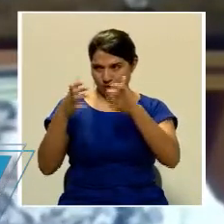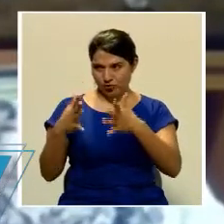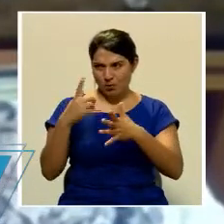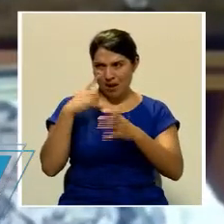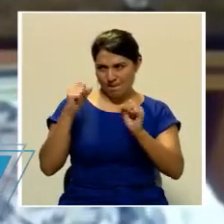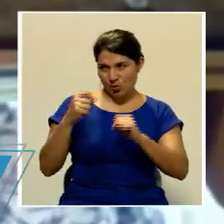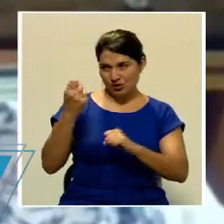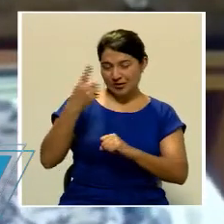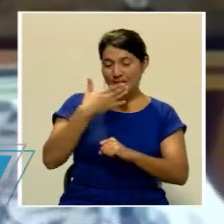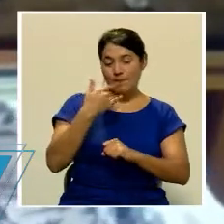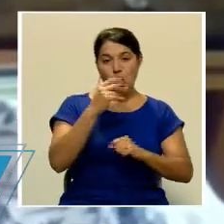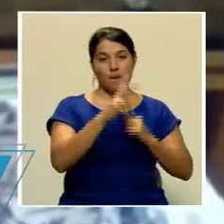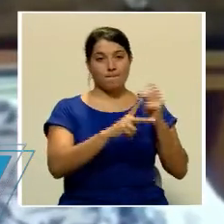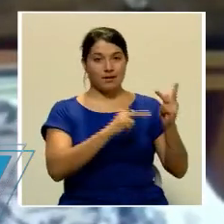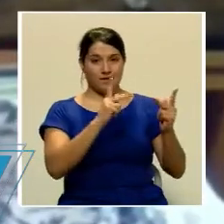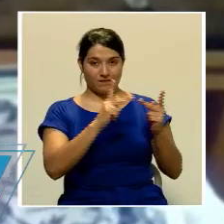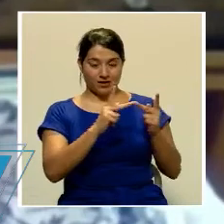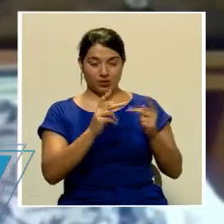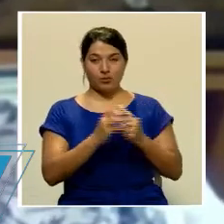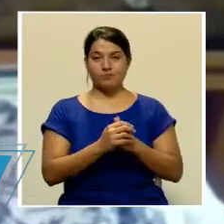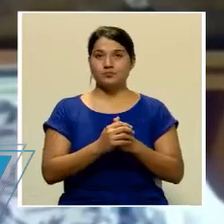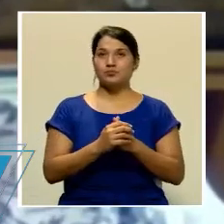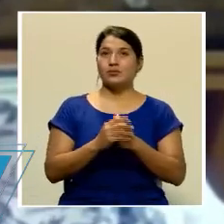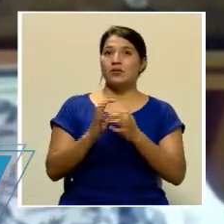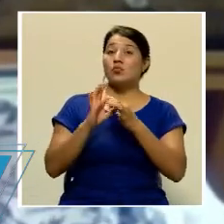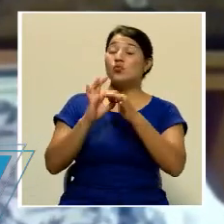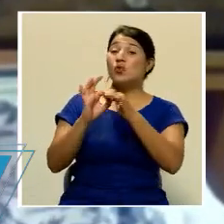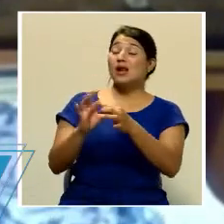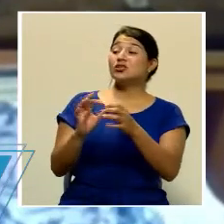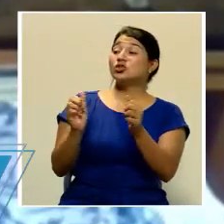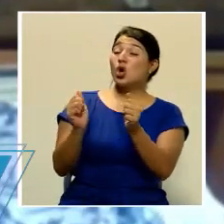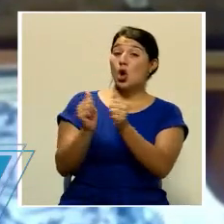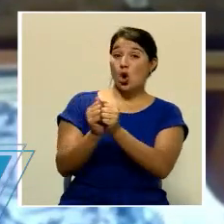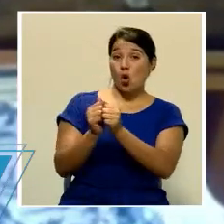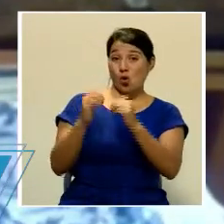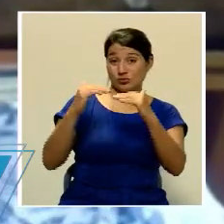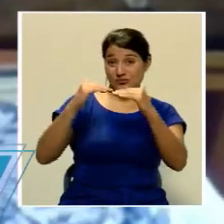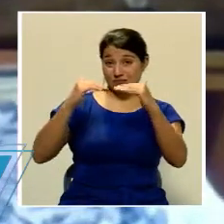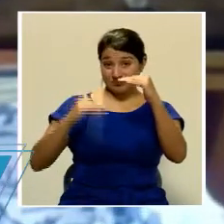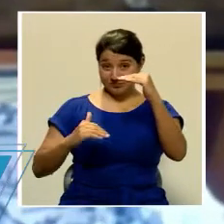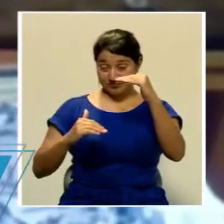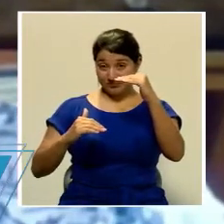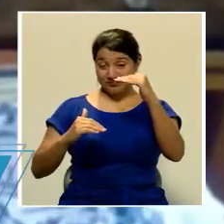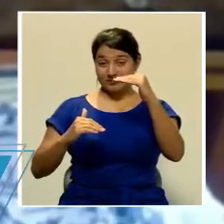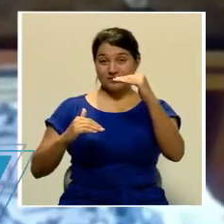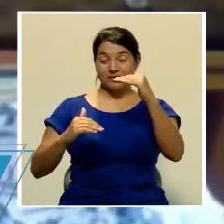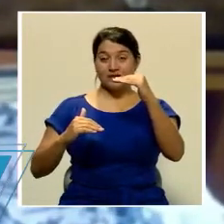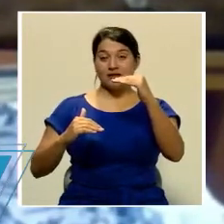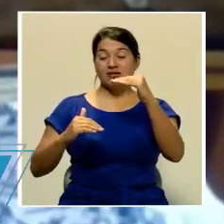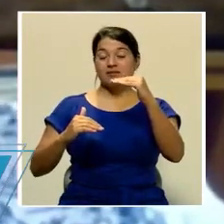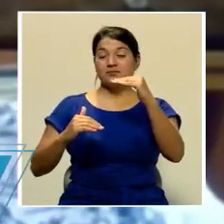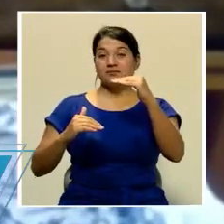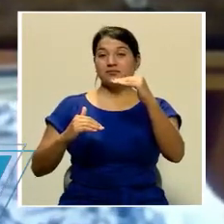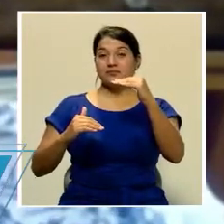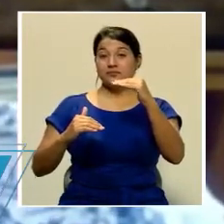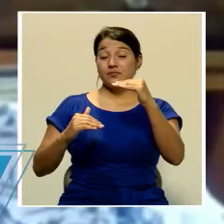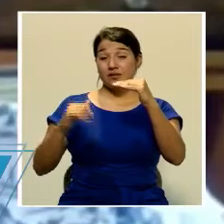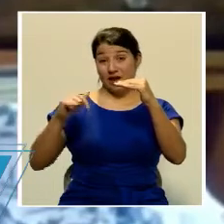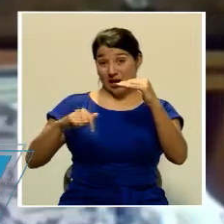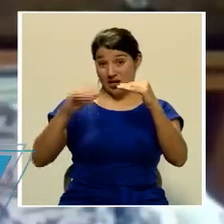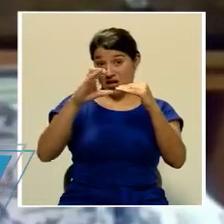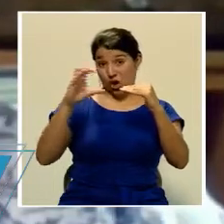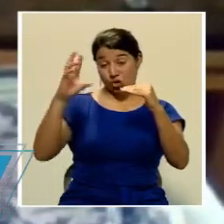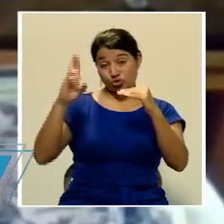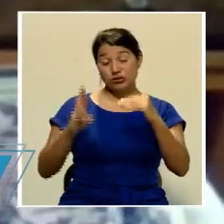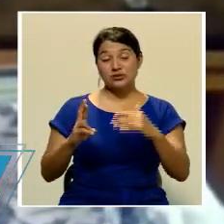Perfecto. Y en cuanto, digamos, a las brechas, es que en el caso de Costa Rica,